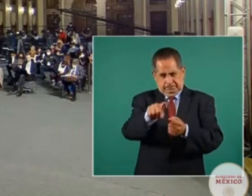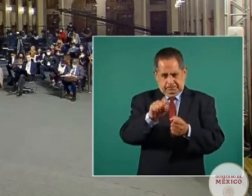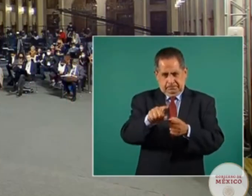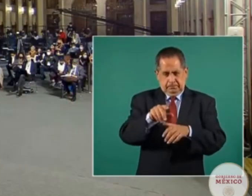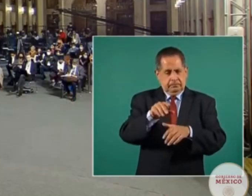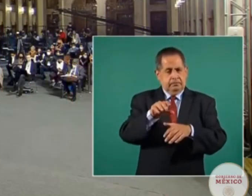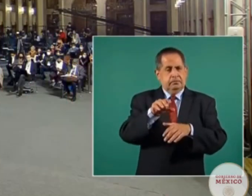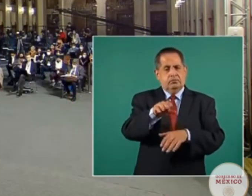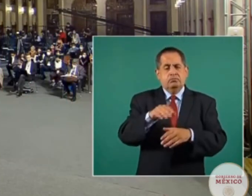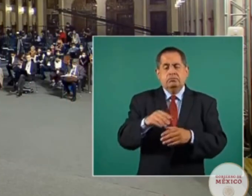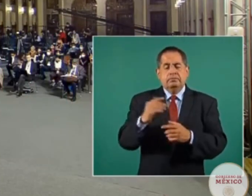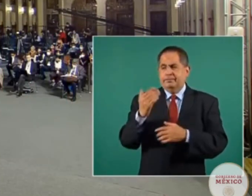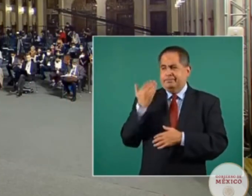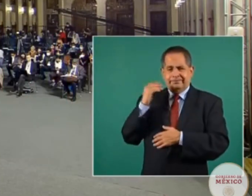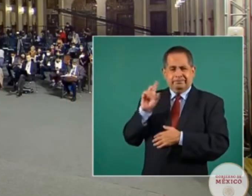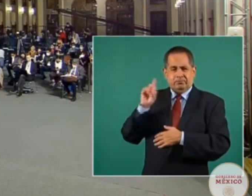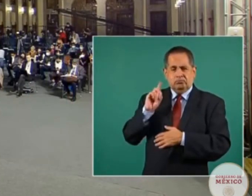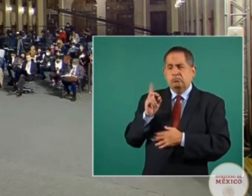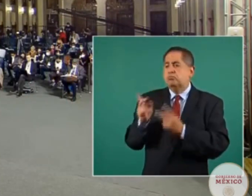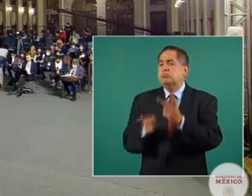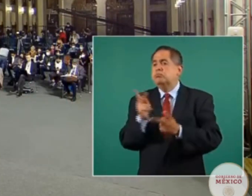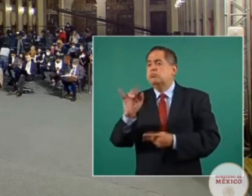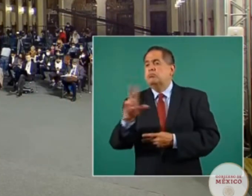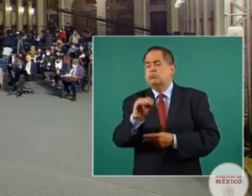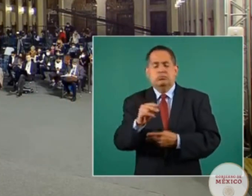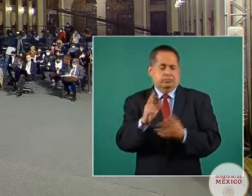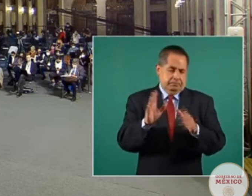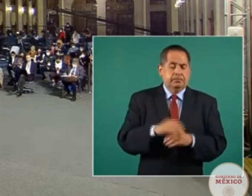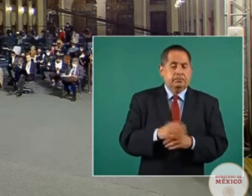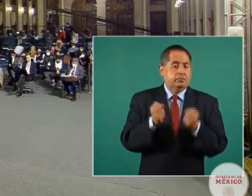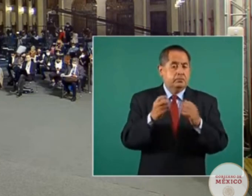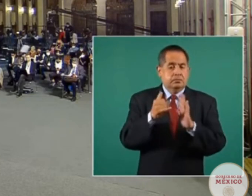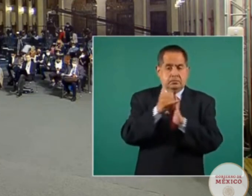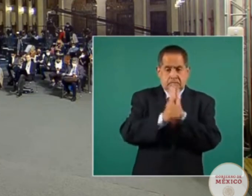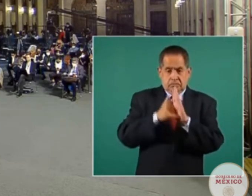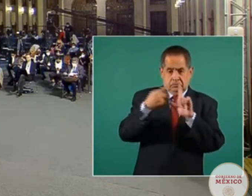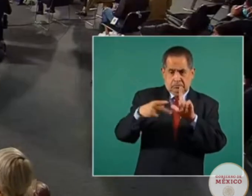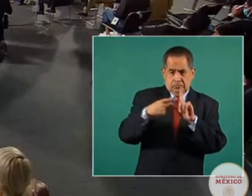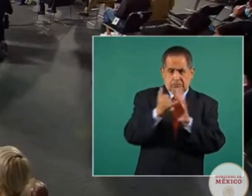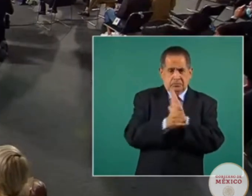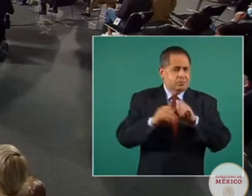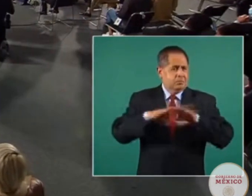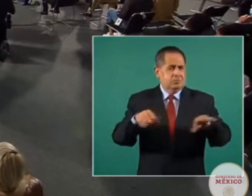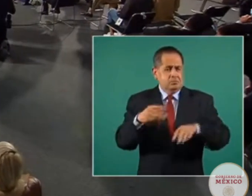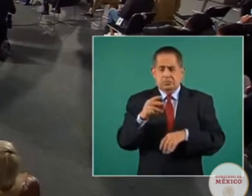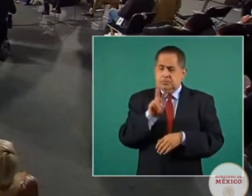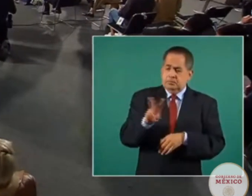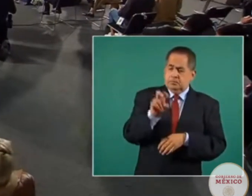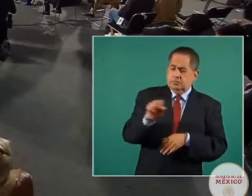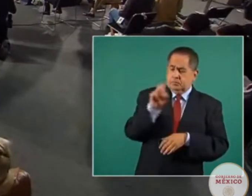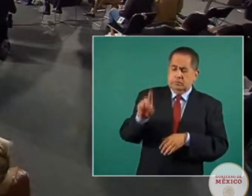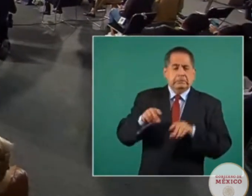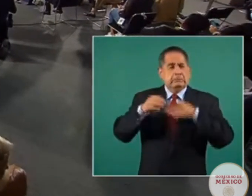con respecto a la consulta de este fin de semana, muchos youtubers se unieron en un maratón de transmisión 3 días, viernes, sábado y